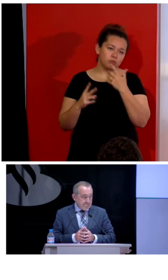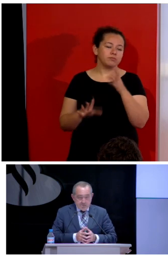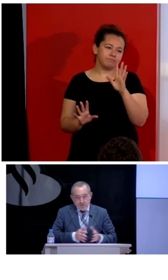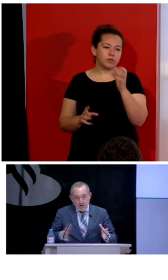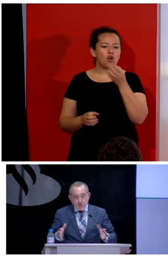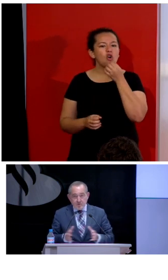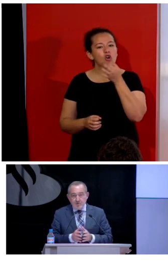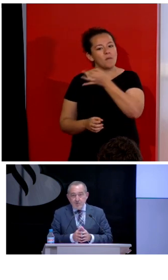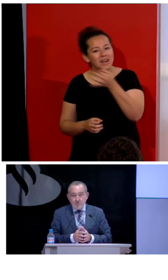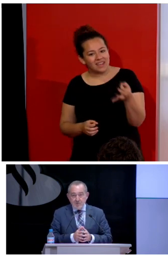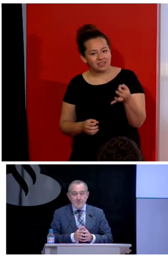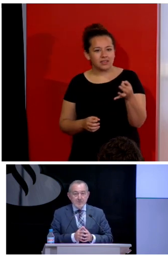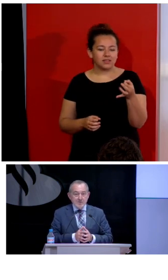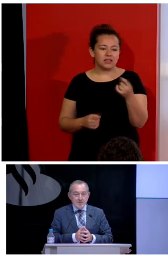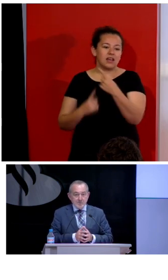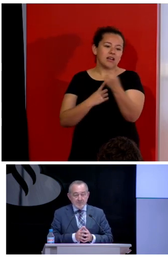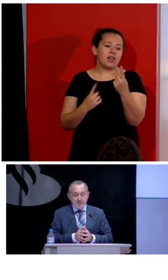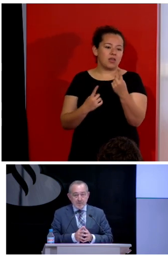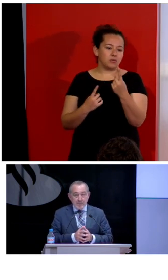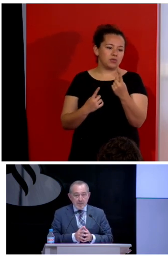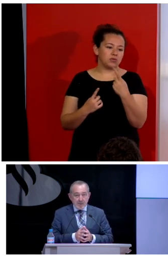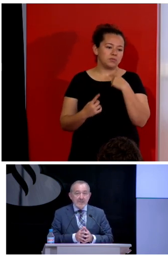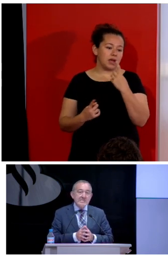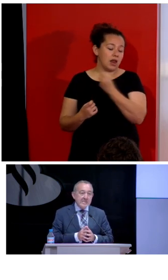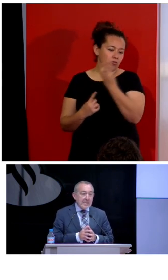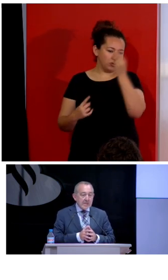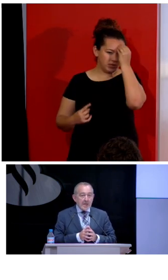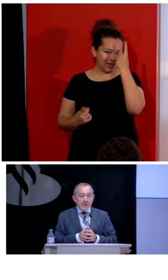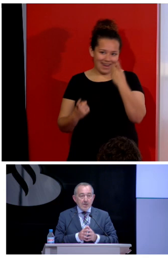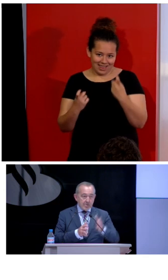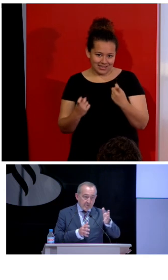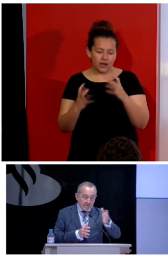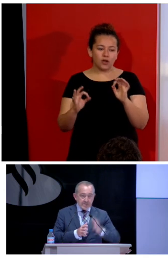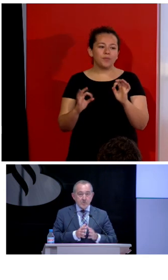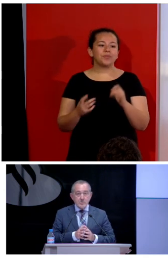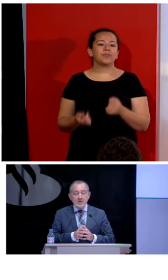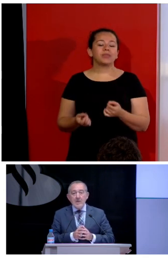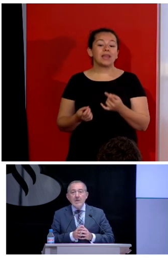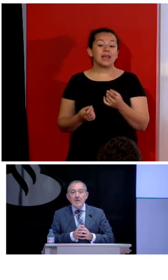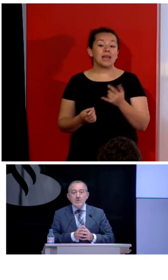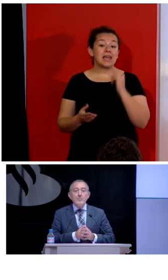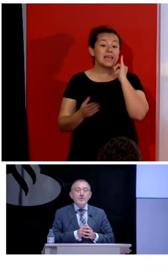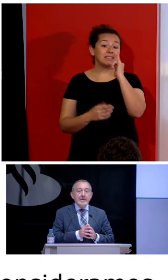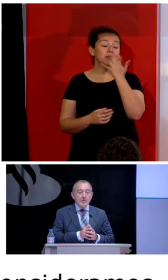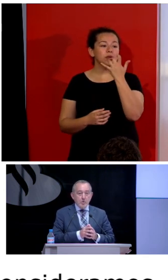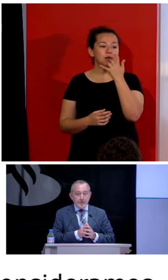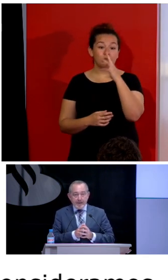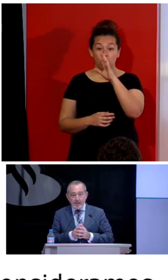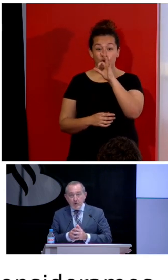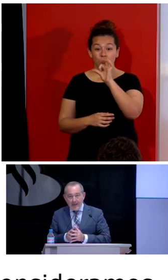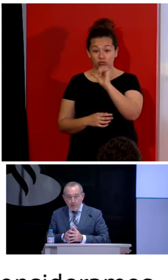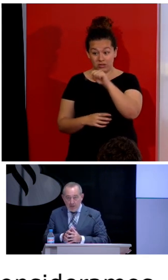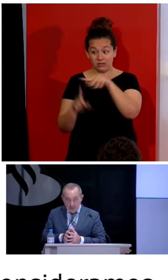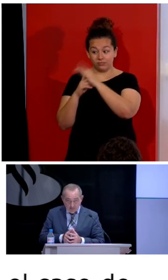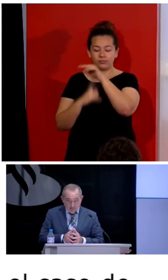Es conveniente, algunos consideramos indispensable, la existencia, como en el caso de Rosa, de un preparador o